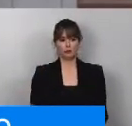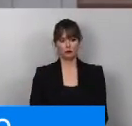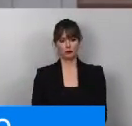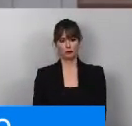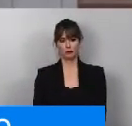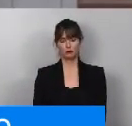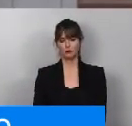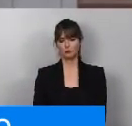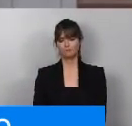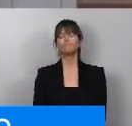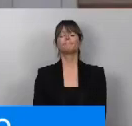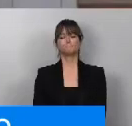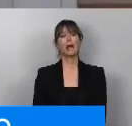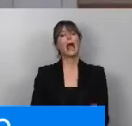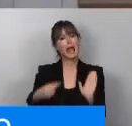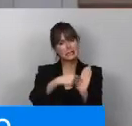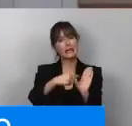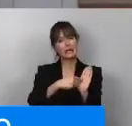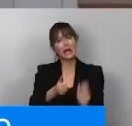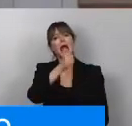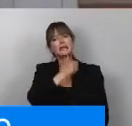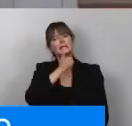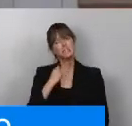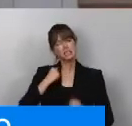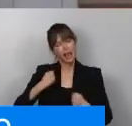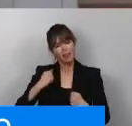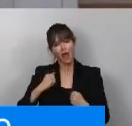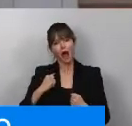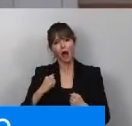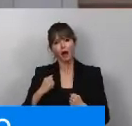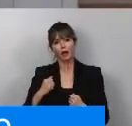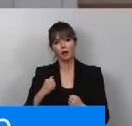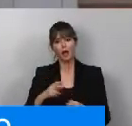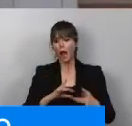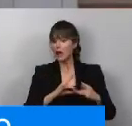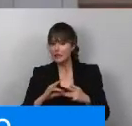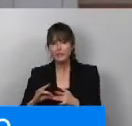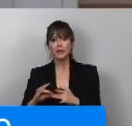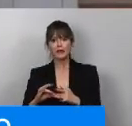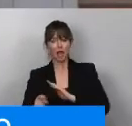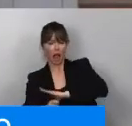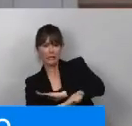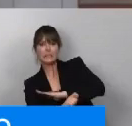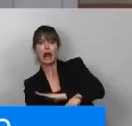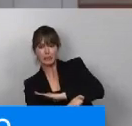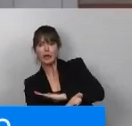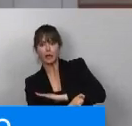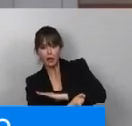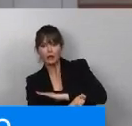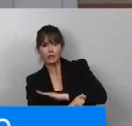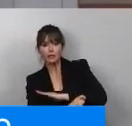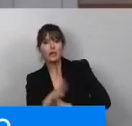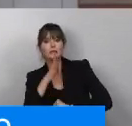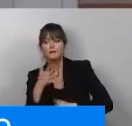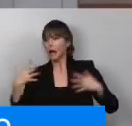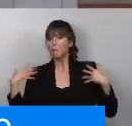democracia exigir resistencia incondicional a los líderes objeto de esa estrategia es poner el foco en las